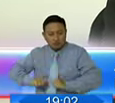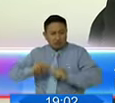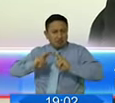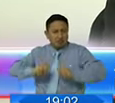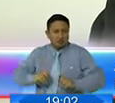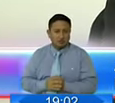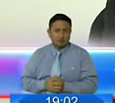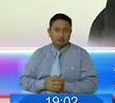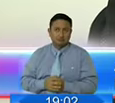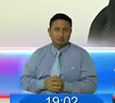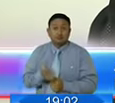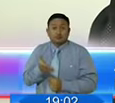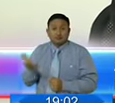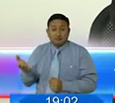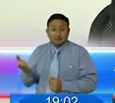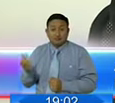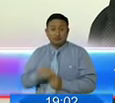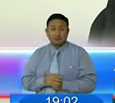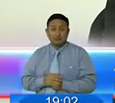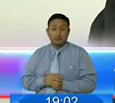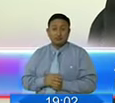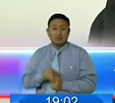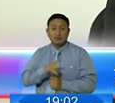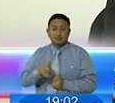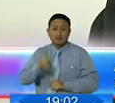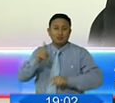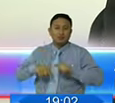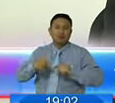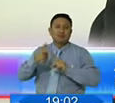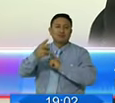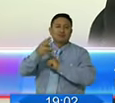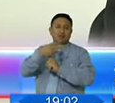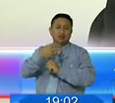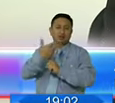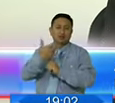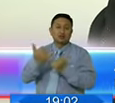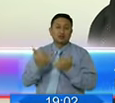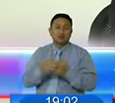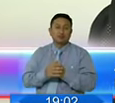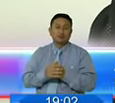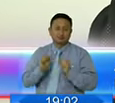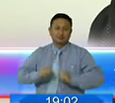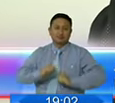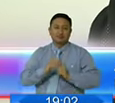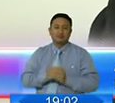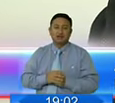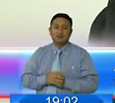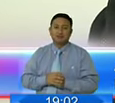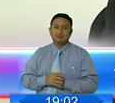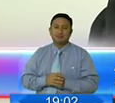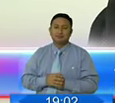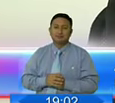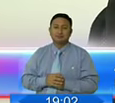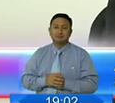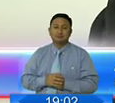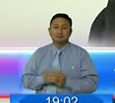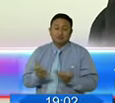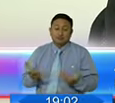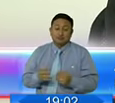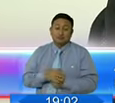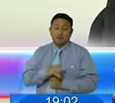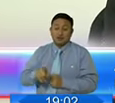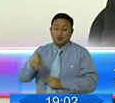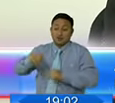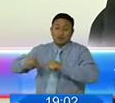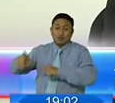investigación. Si le aíslan y no puede usar Internet, que es un mecanismo de trabajo, obviamente están impidiendo